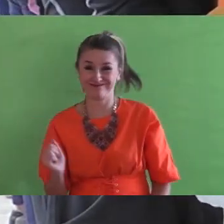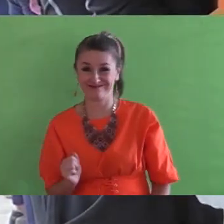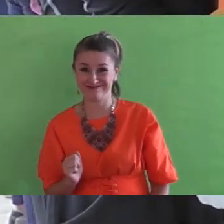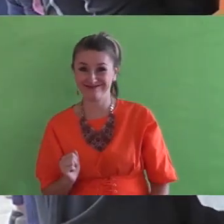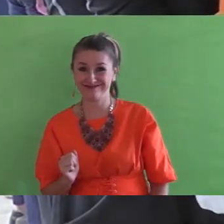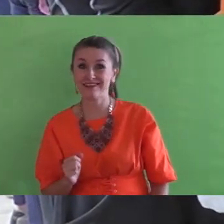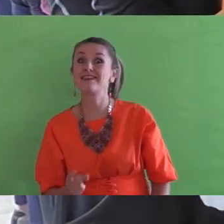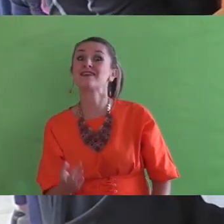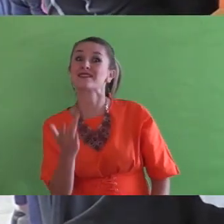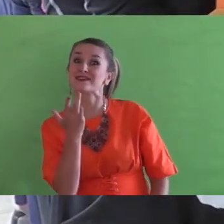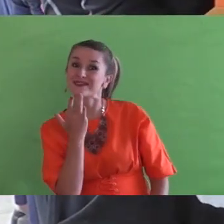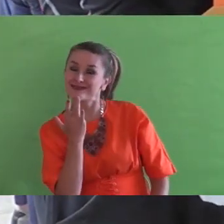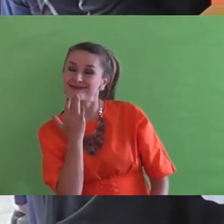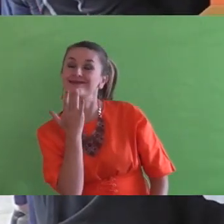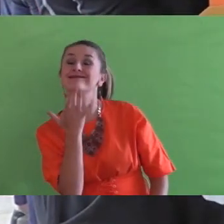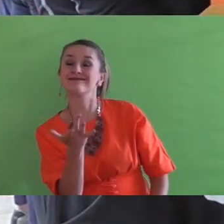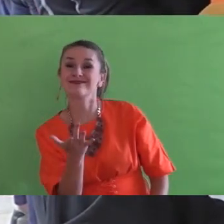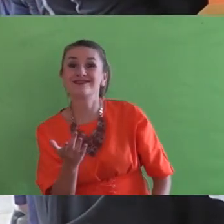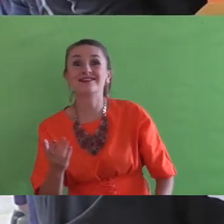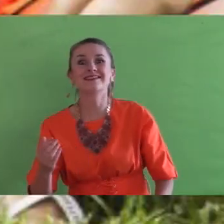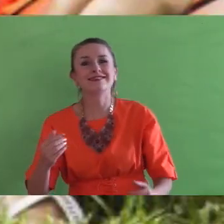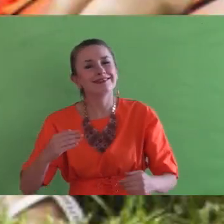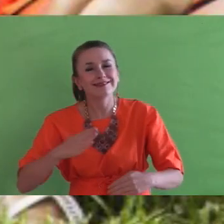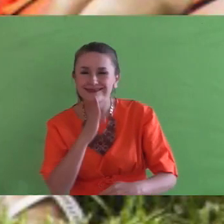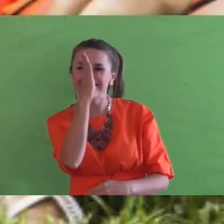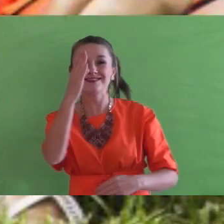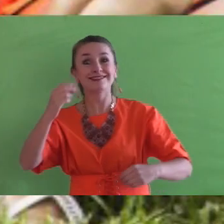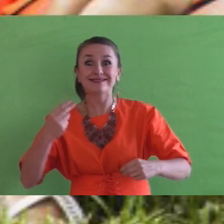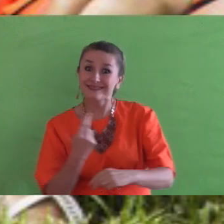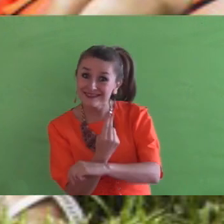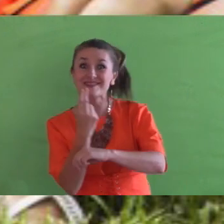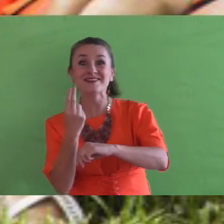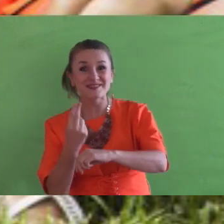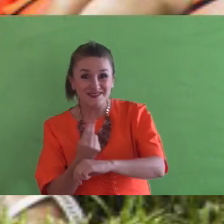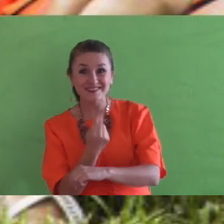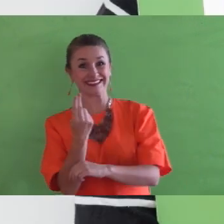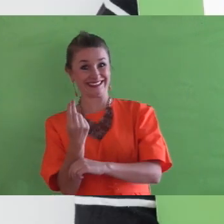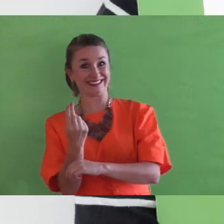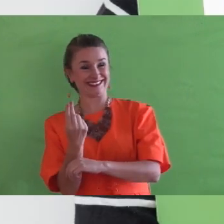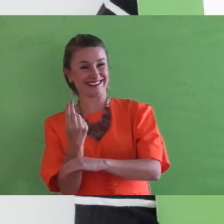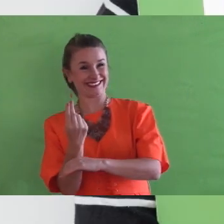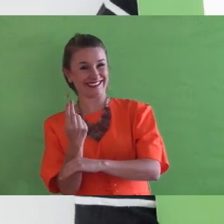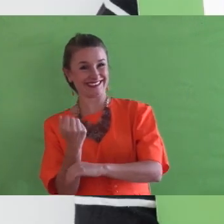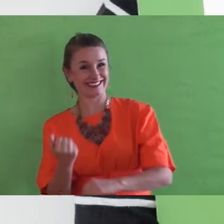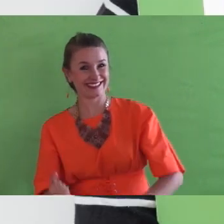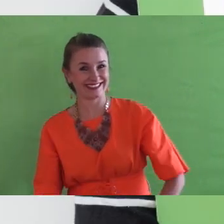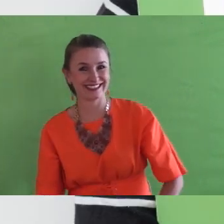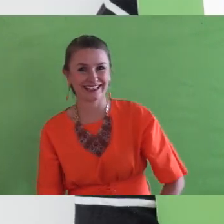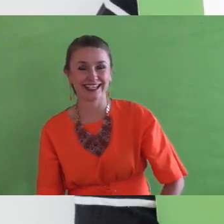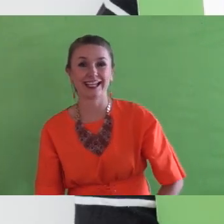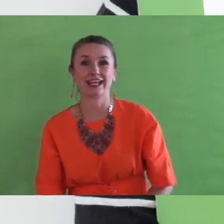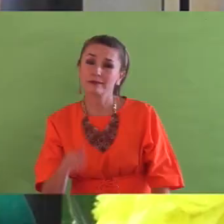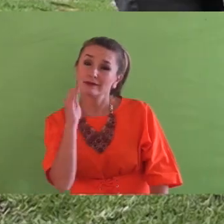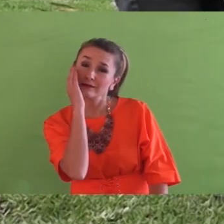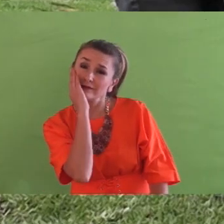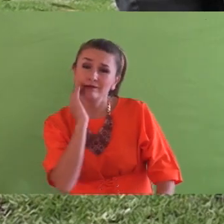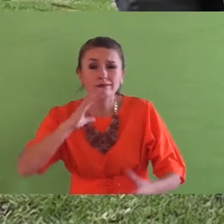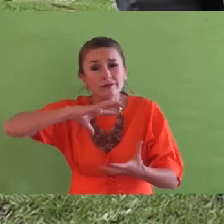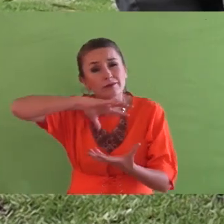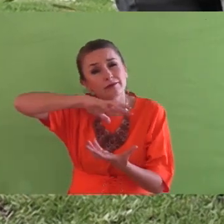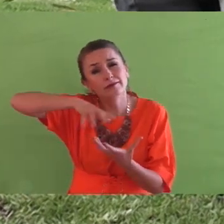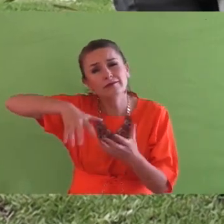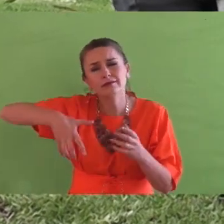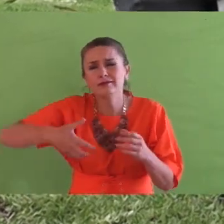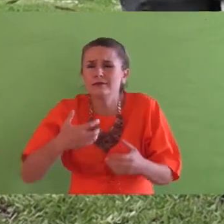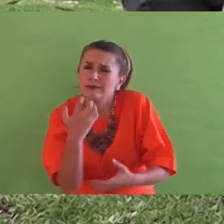acumular? Es preferible siempre reusar. La madre